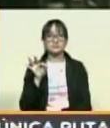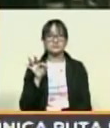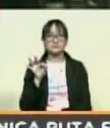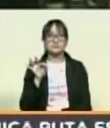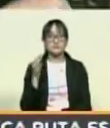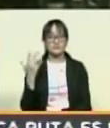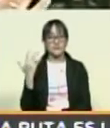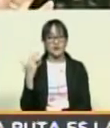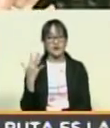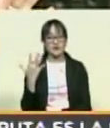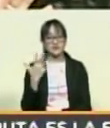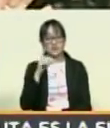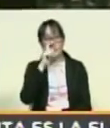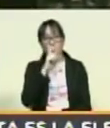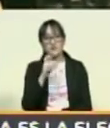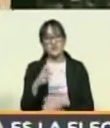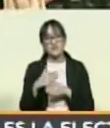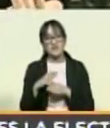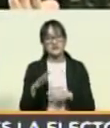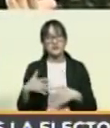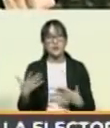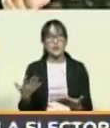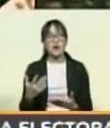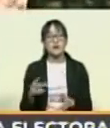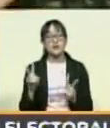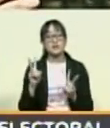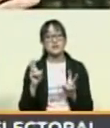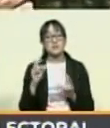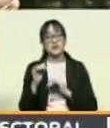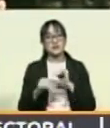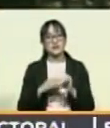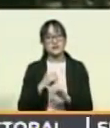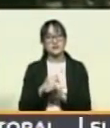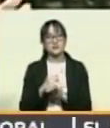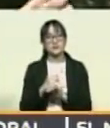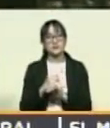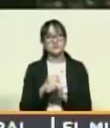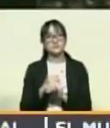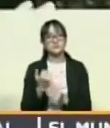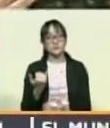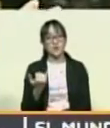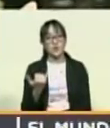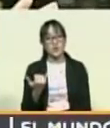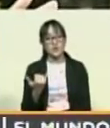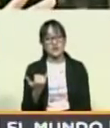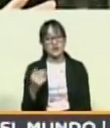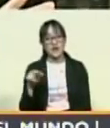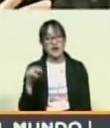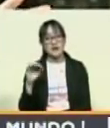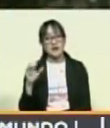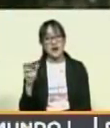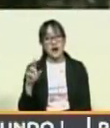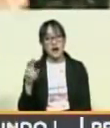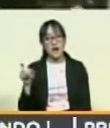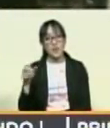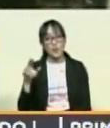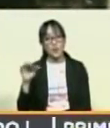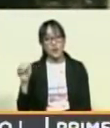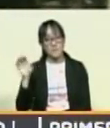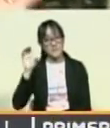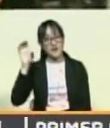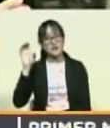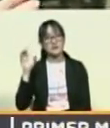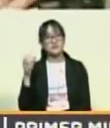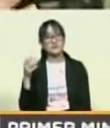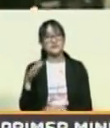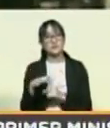hace 5 años? ¿Cuál es la diferencia? Y en el ámbito internacional, Nicaragua está pasando por una situación muy difícil. Muchos